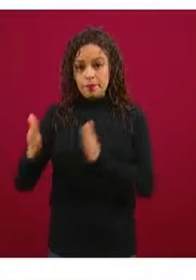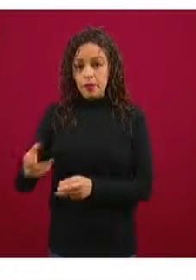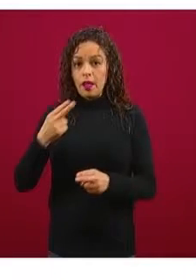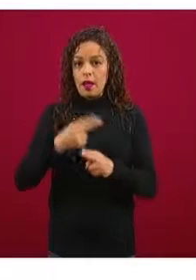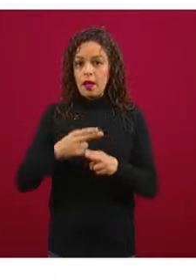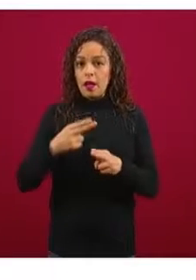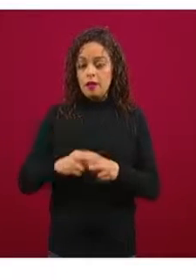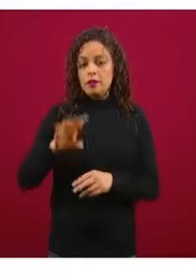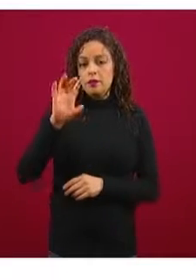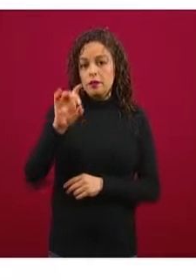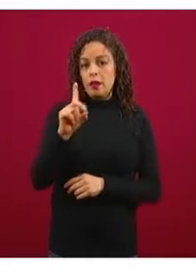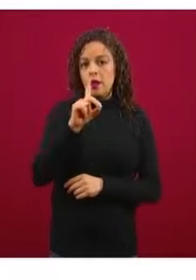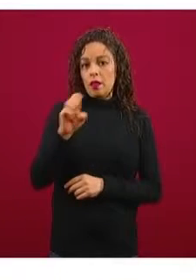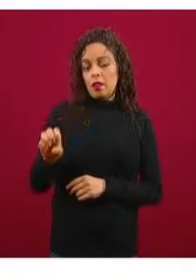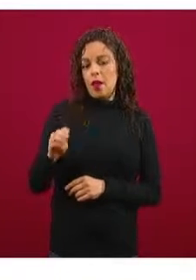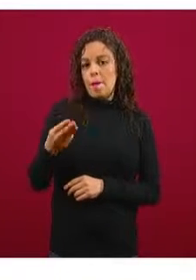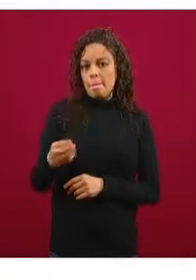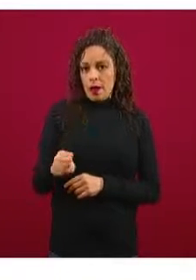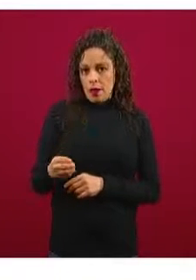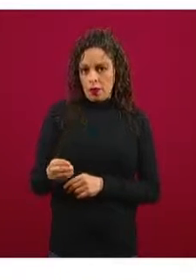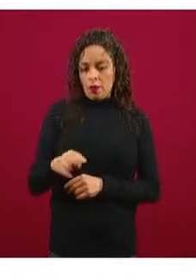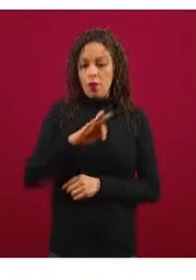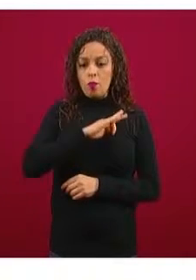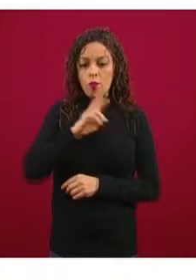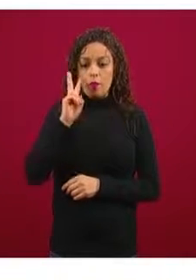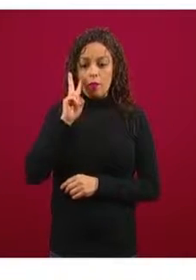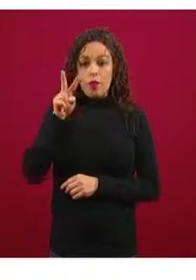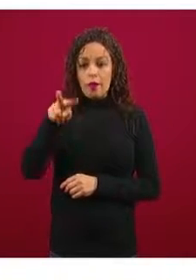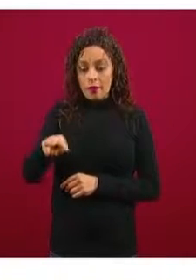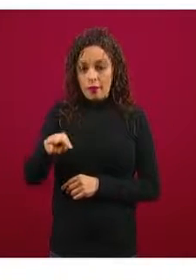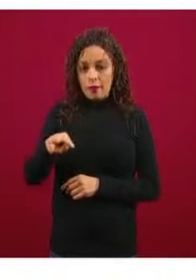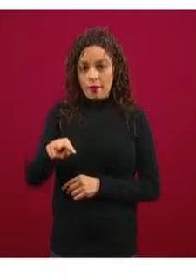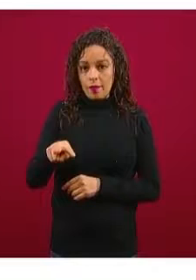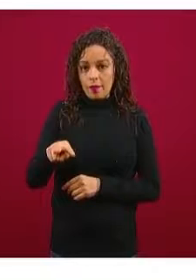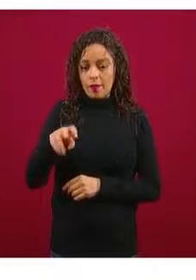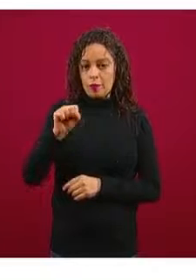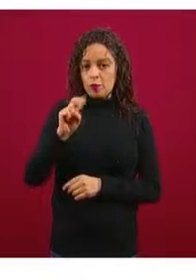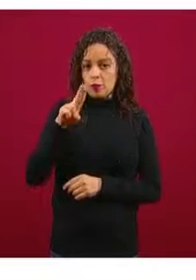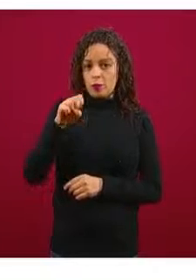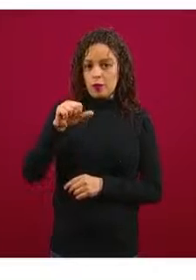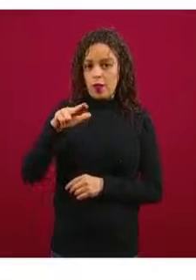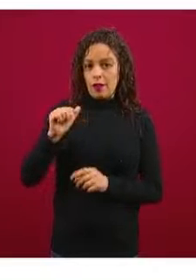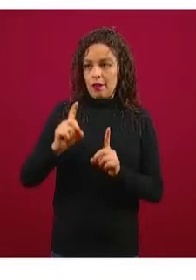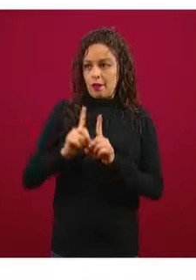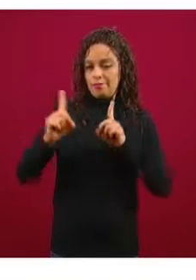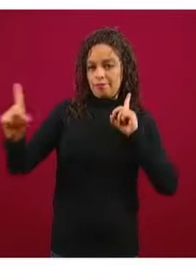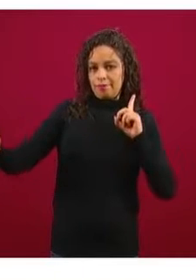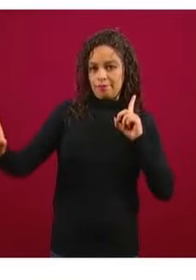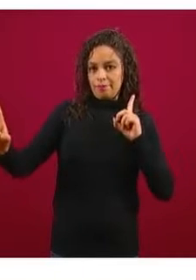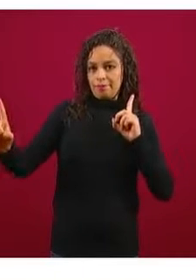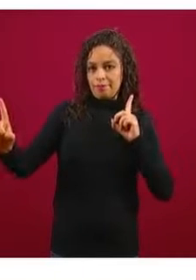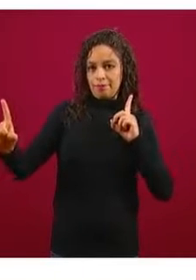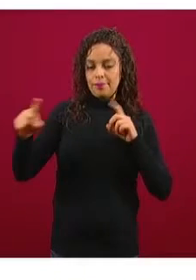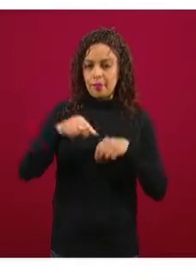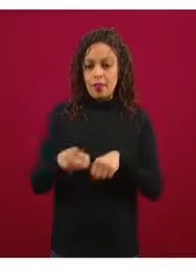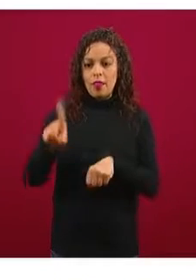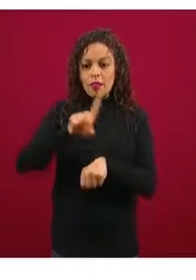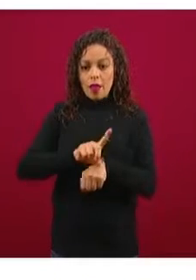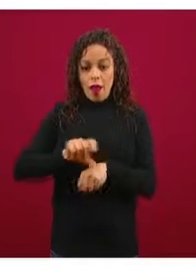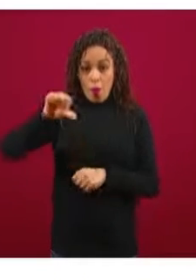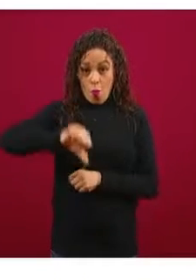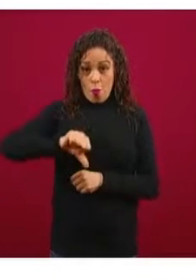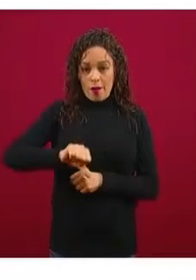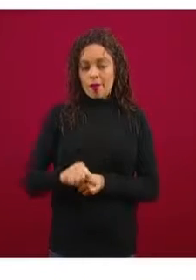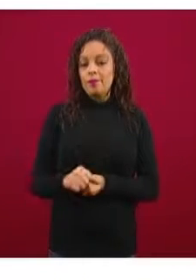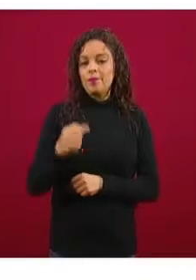mayo. Ahí vemos a Susana Distancia en el 25 de abril, que es hoy. Llevamos, por lo